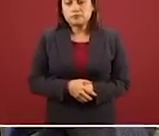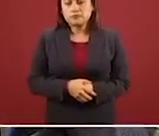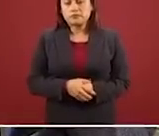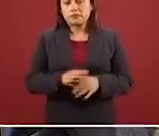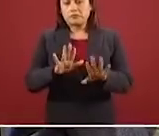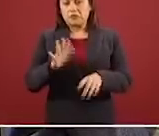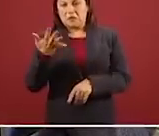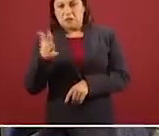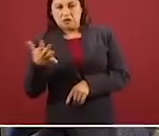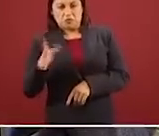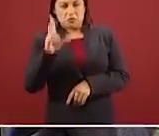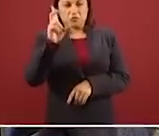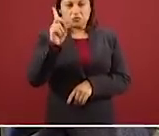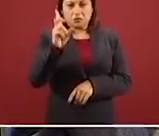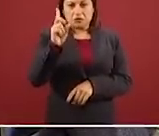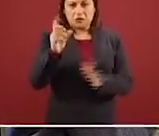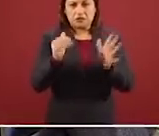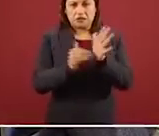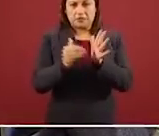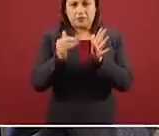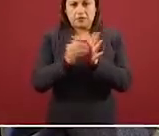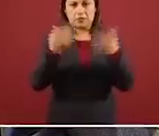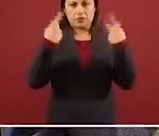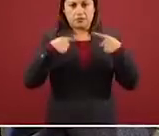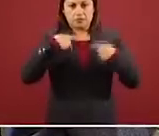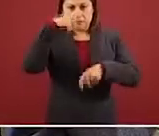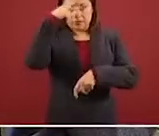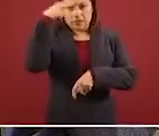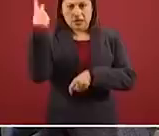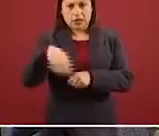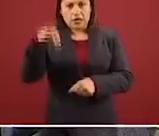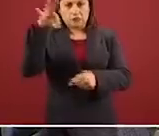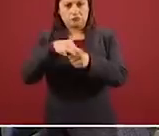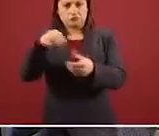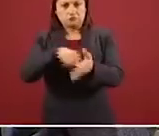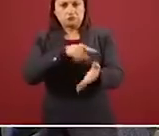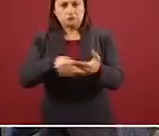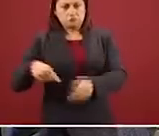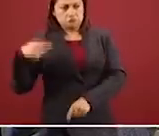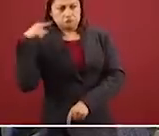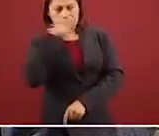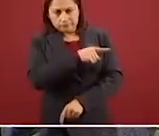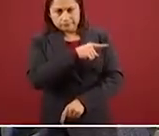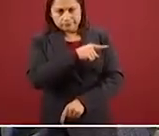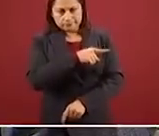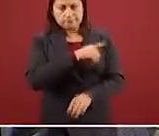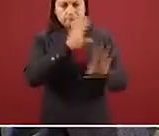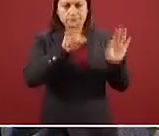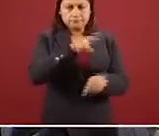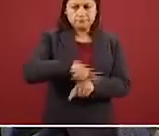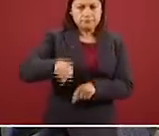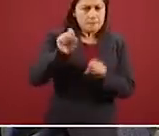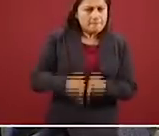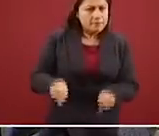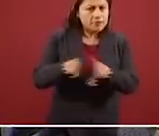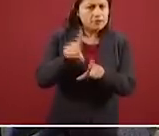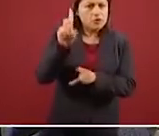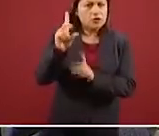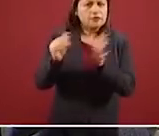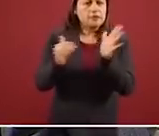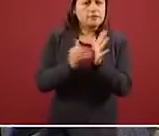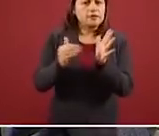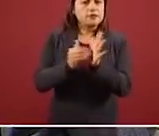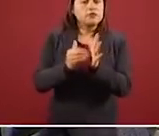30 millones de mexicanos votaron por usted, señor presidente, con que esos 30 millones invirtieran 100 pesos